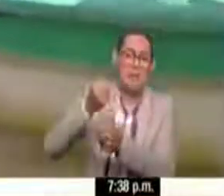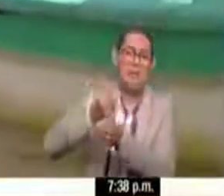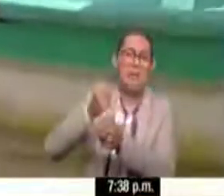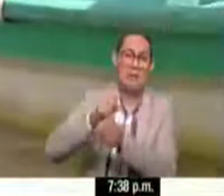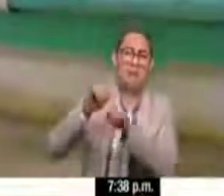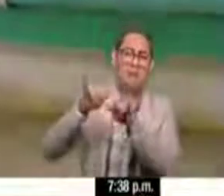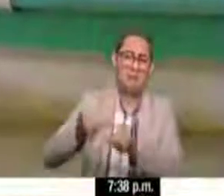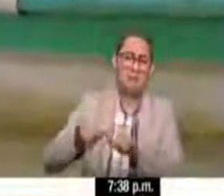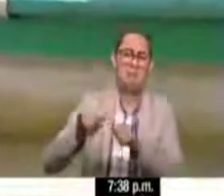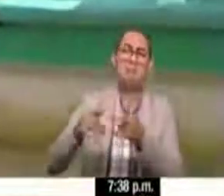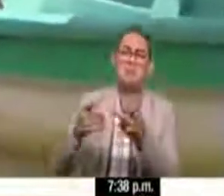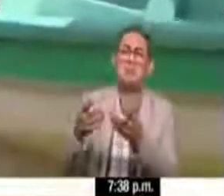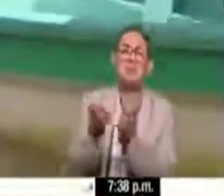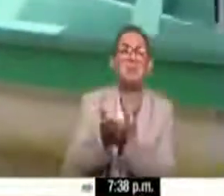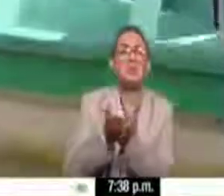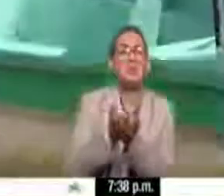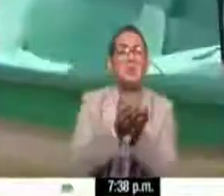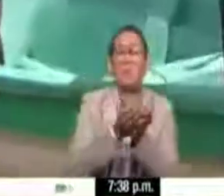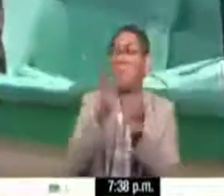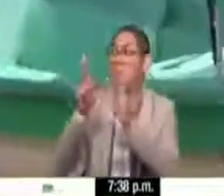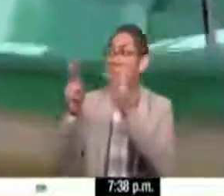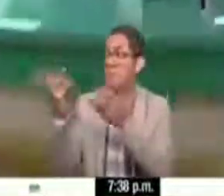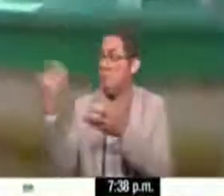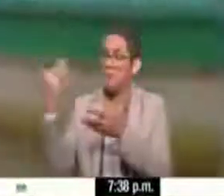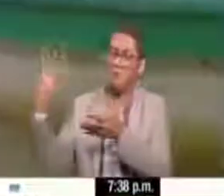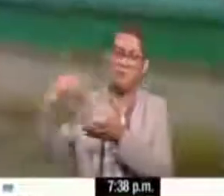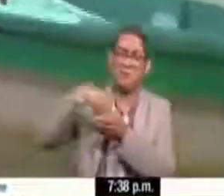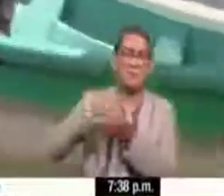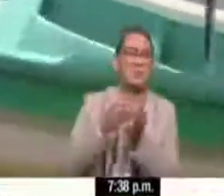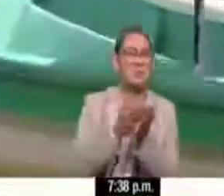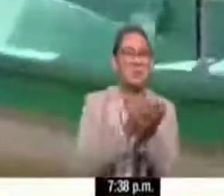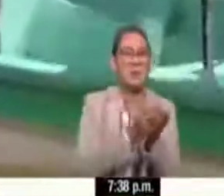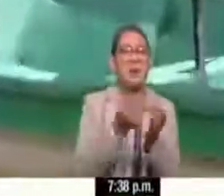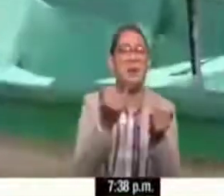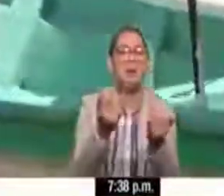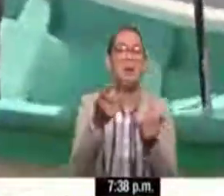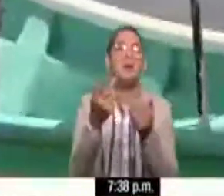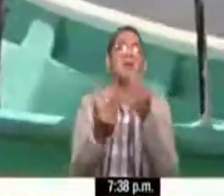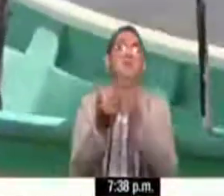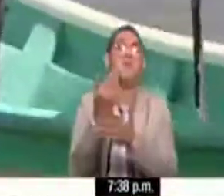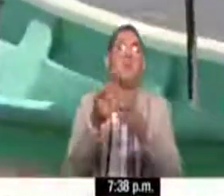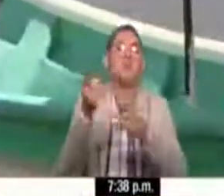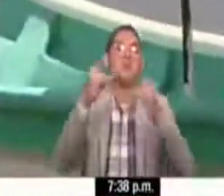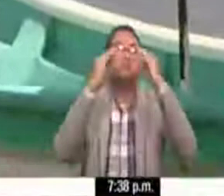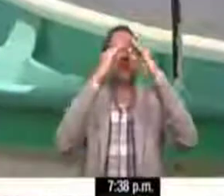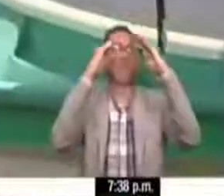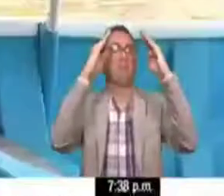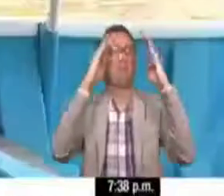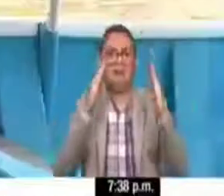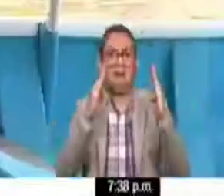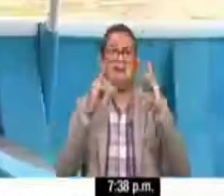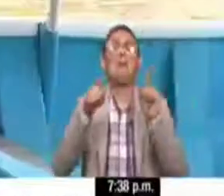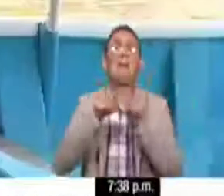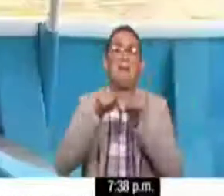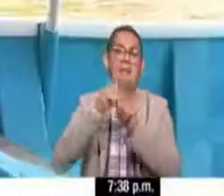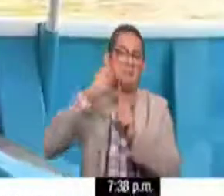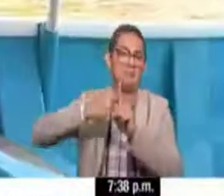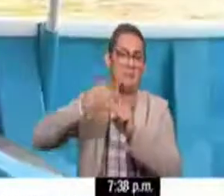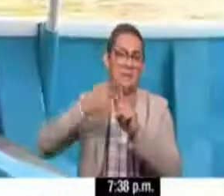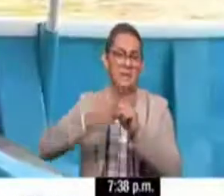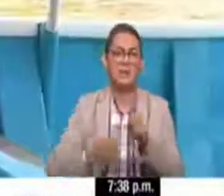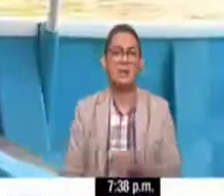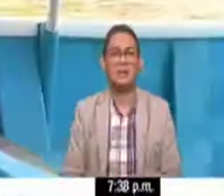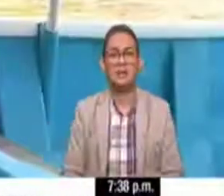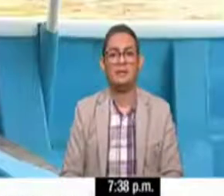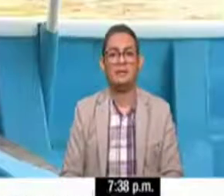servicios a los visitantes y ahora han estrenado nuevas cabañas desarrollando la actividad turística en el lugar. Como no, si le hacemos